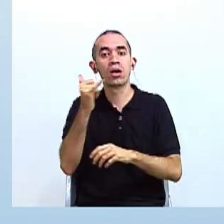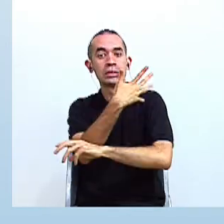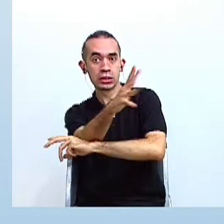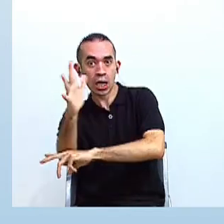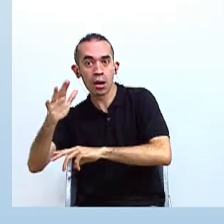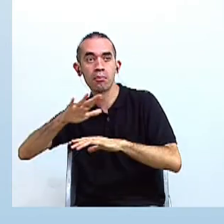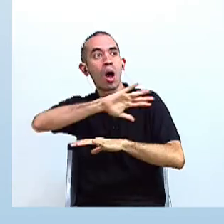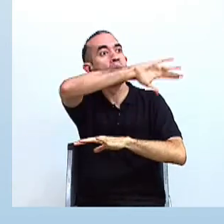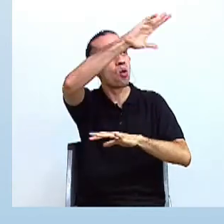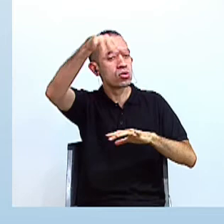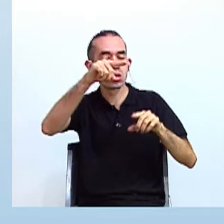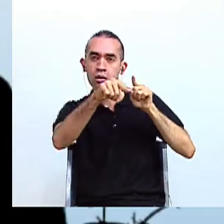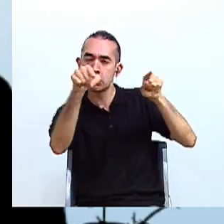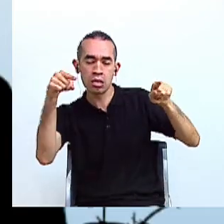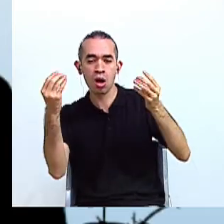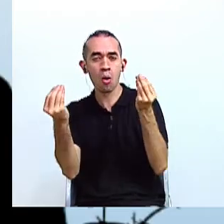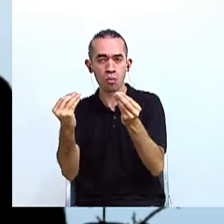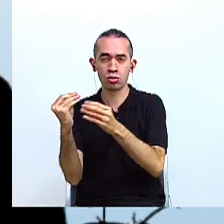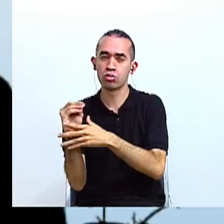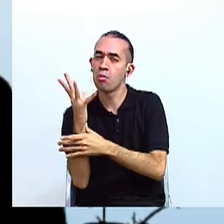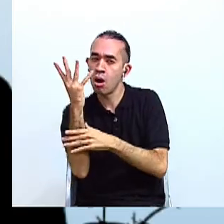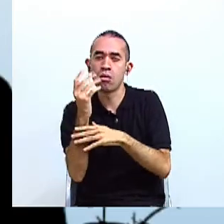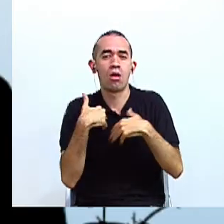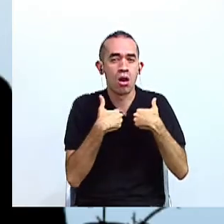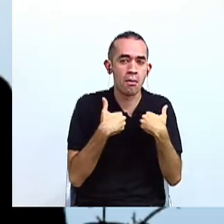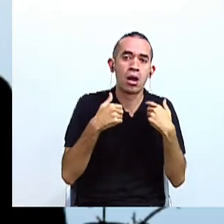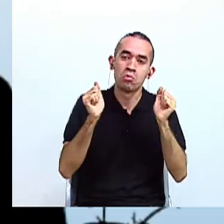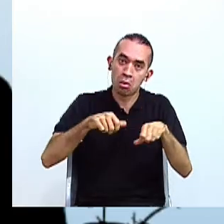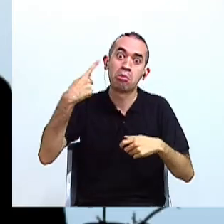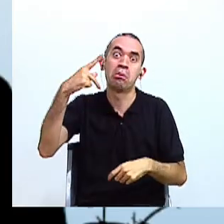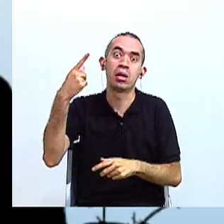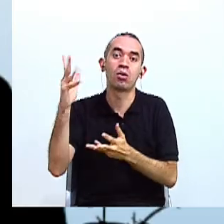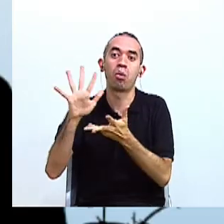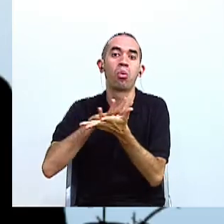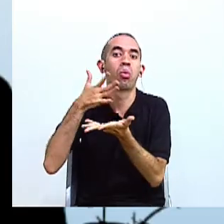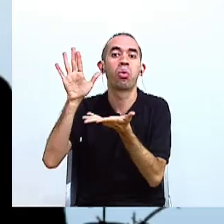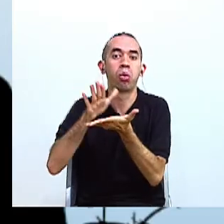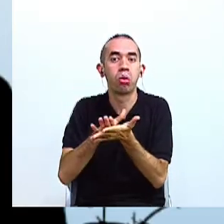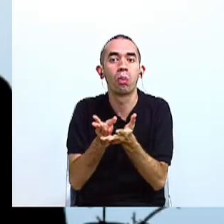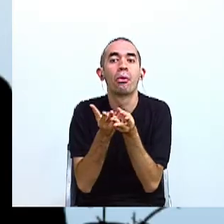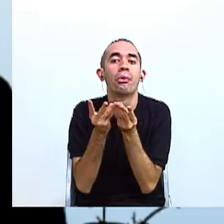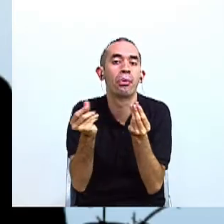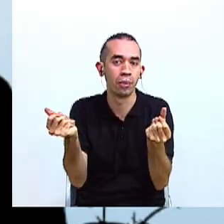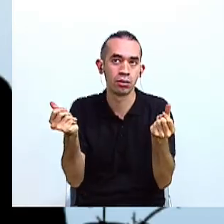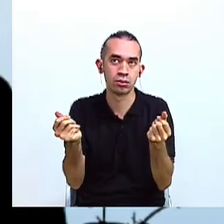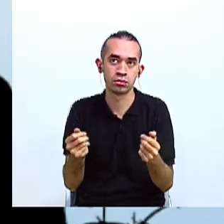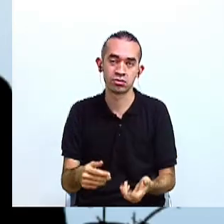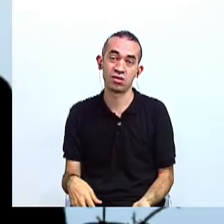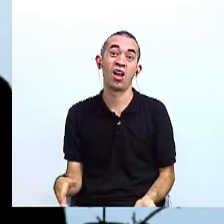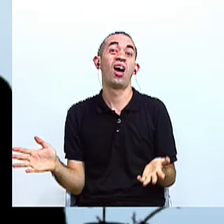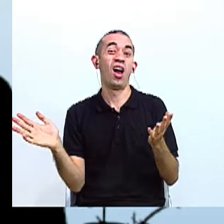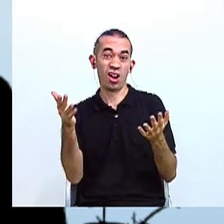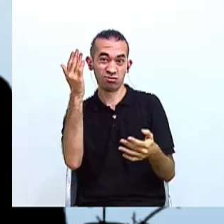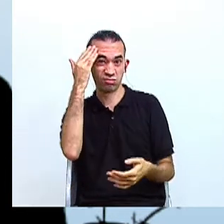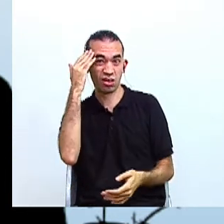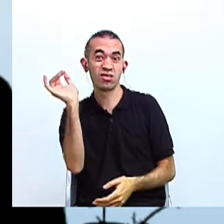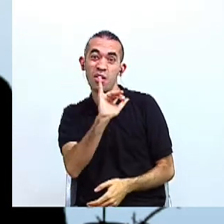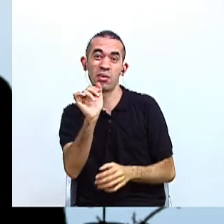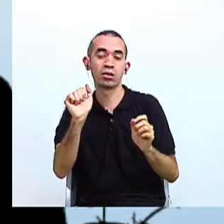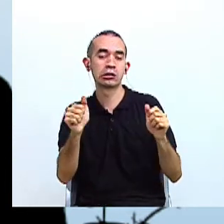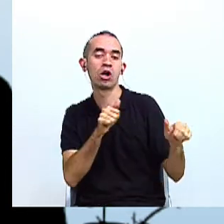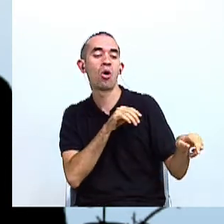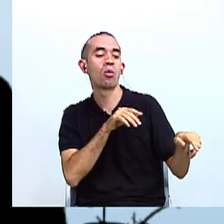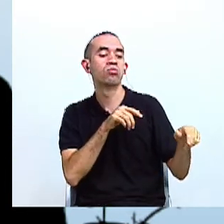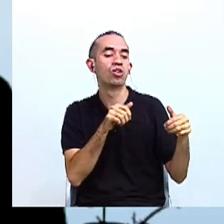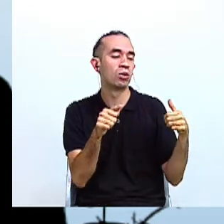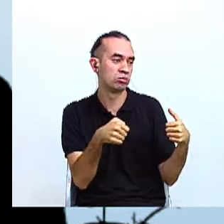en peligro de extinción. Todo esto eventualmente podría llegar a generar conflictos por las competencias, por la